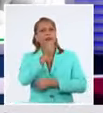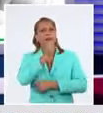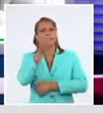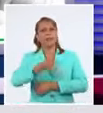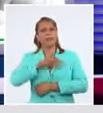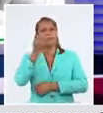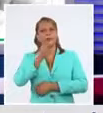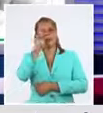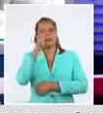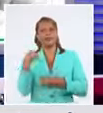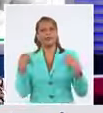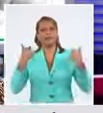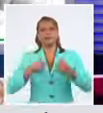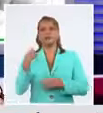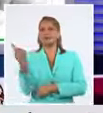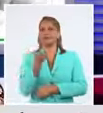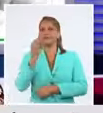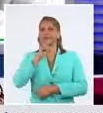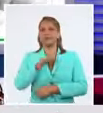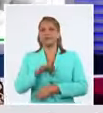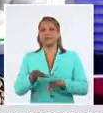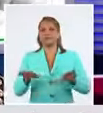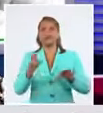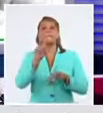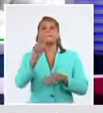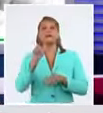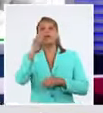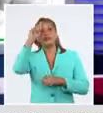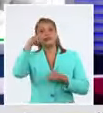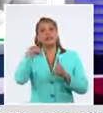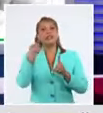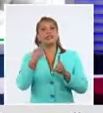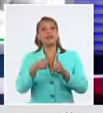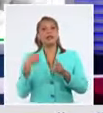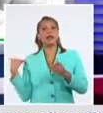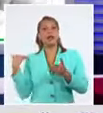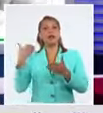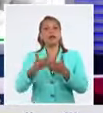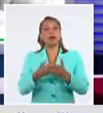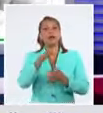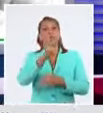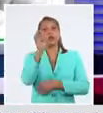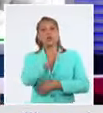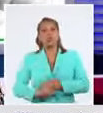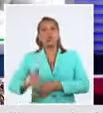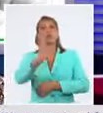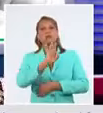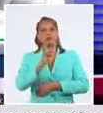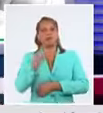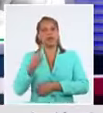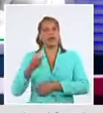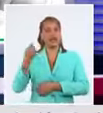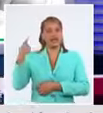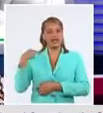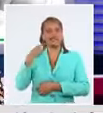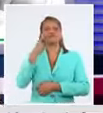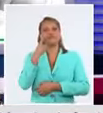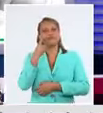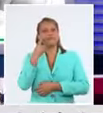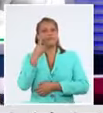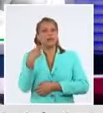director nacional de epidemiología desde el 20 de septiembre y hasta el 4 de octubre. Al cierre del día de ayer, la nación experimenta